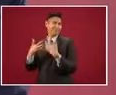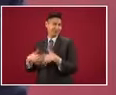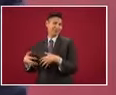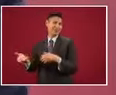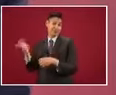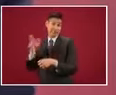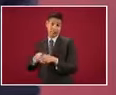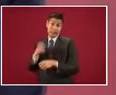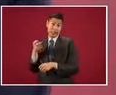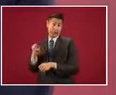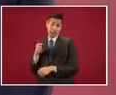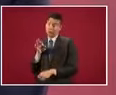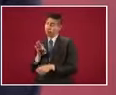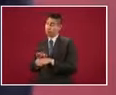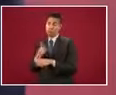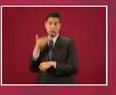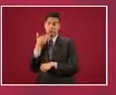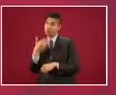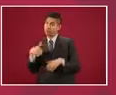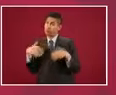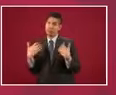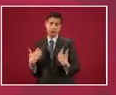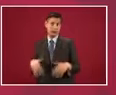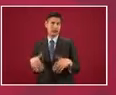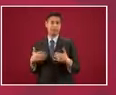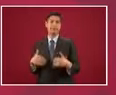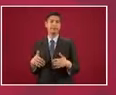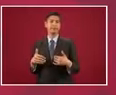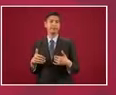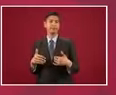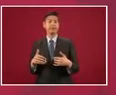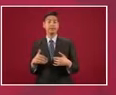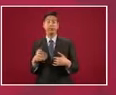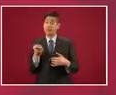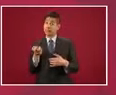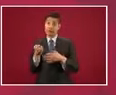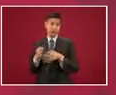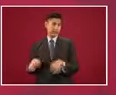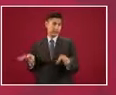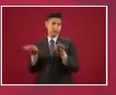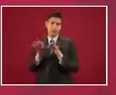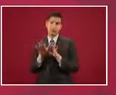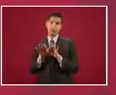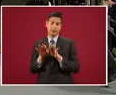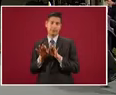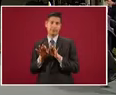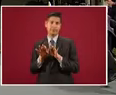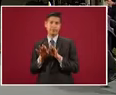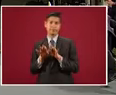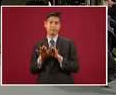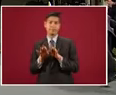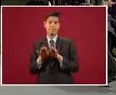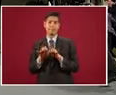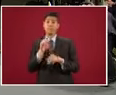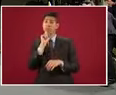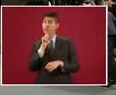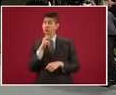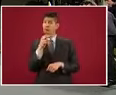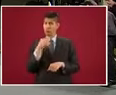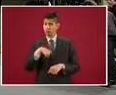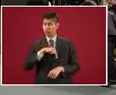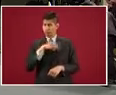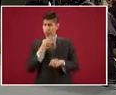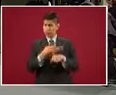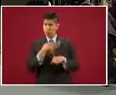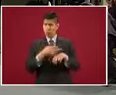una causa humanitaria y muy importante. Les vamos a mostrar el